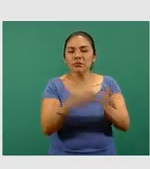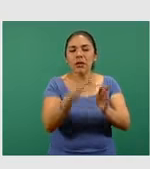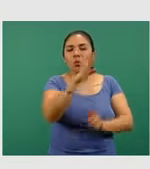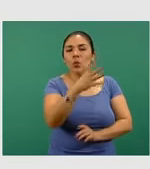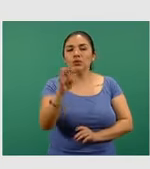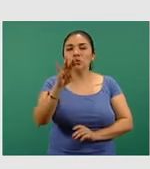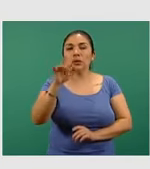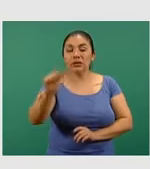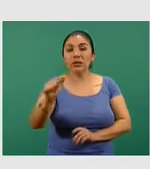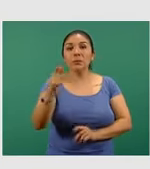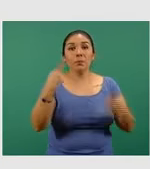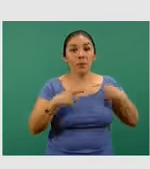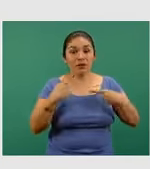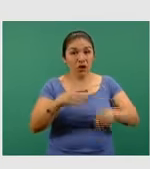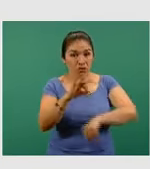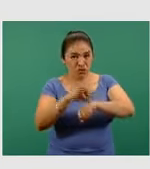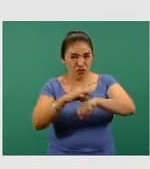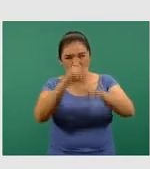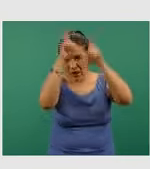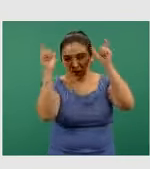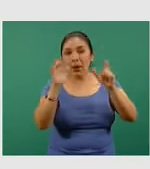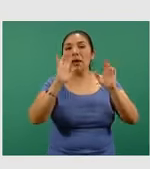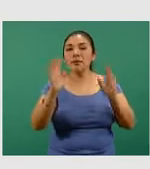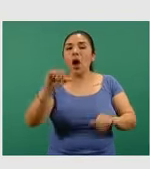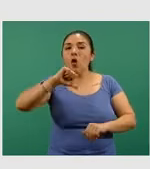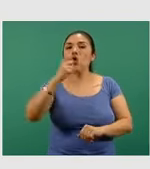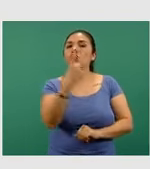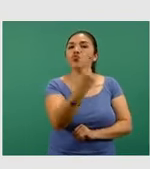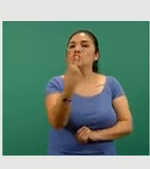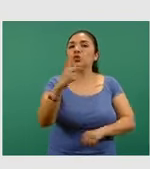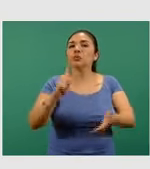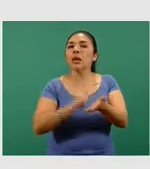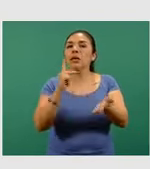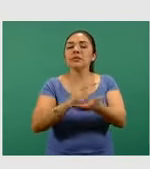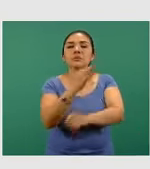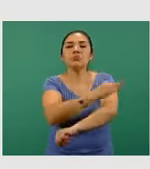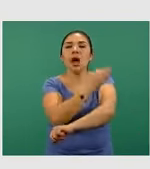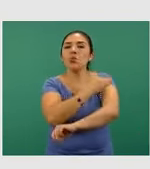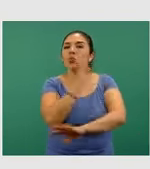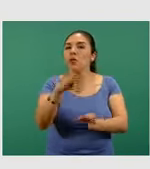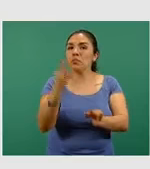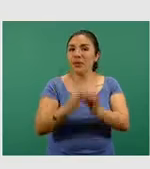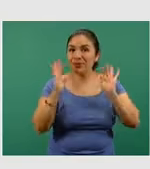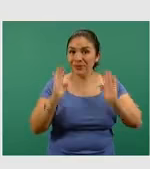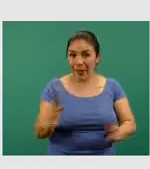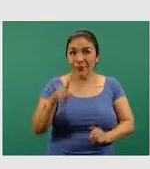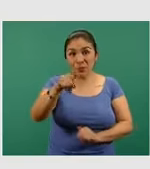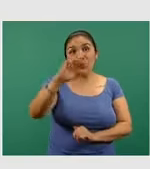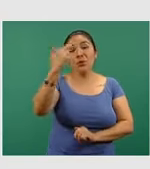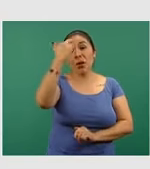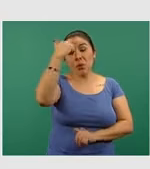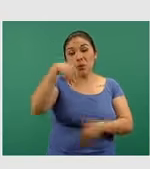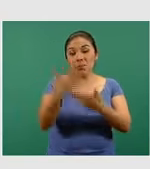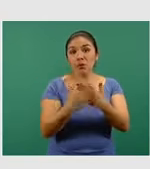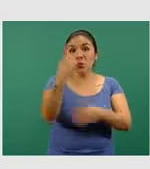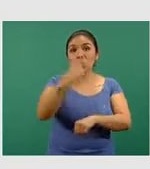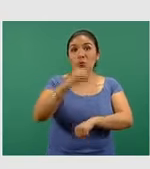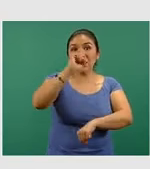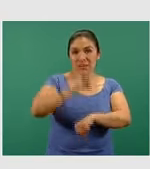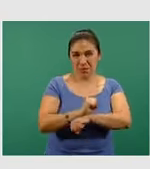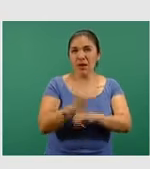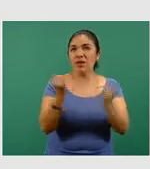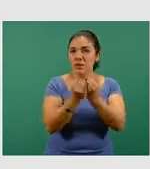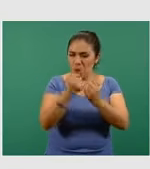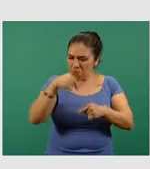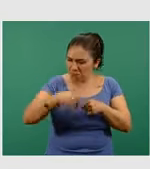573.456, tienen ya el día de hoy el esquema completo. Recordemos que está llegando la próxima semana, y además